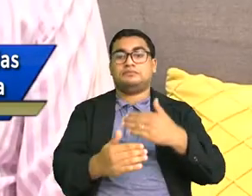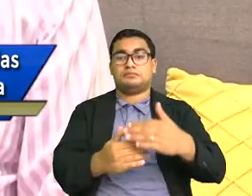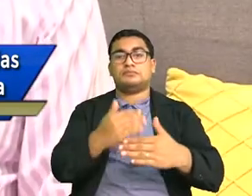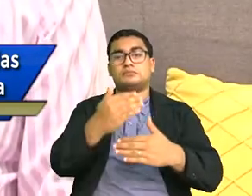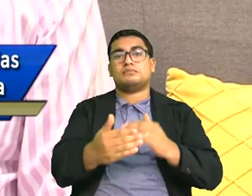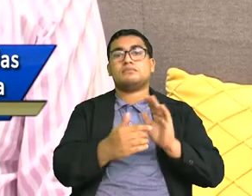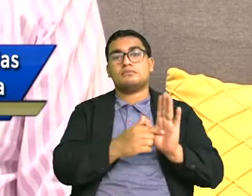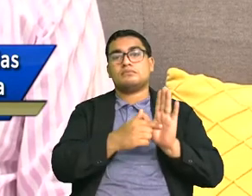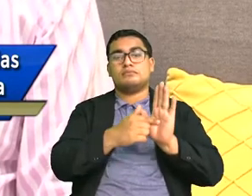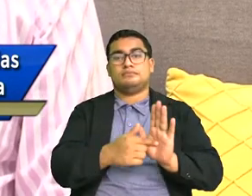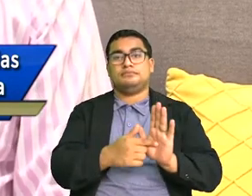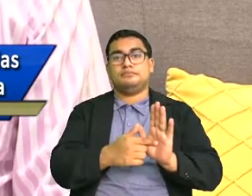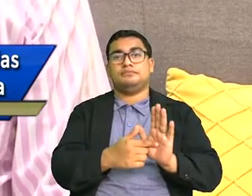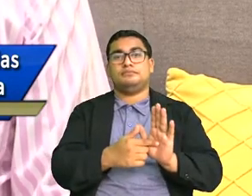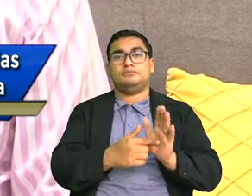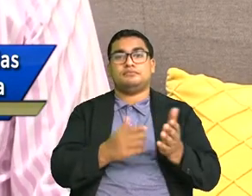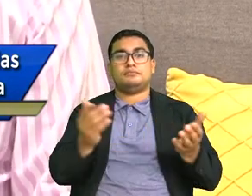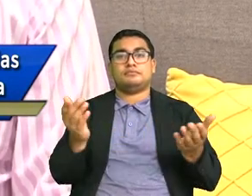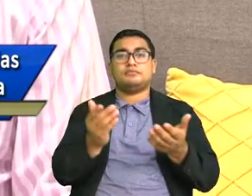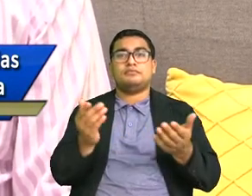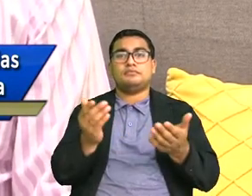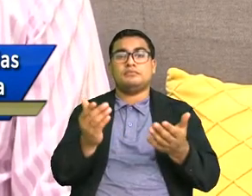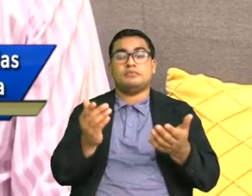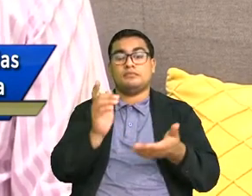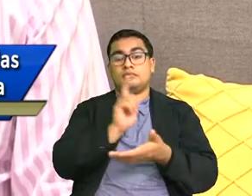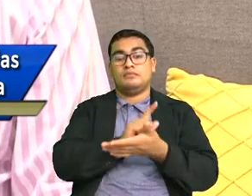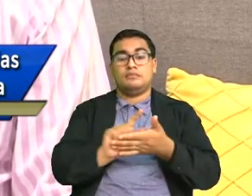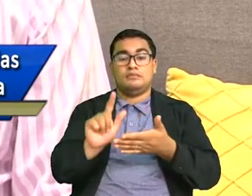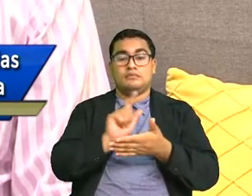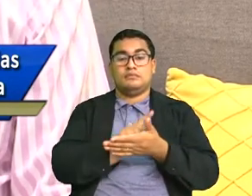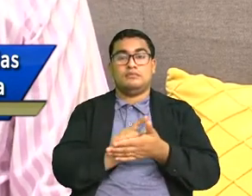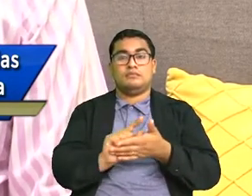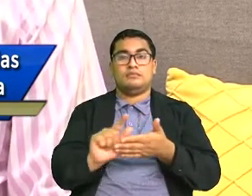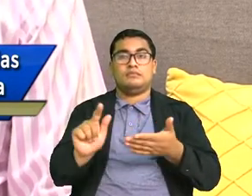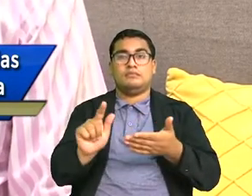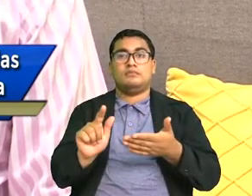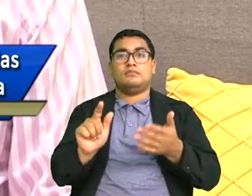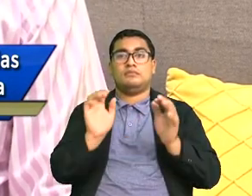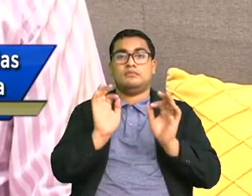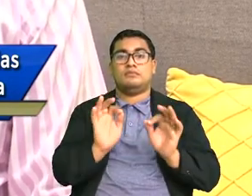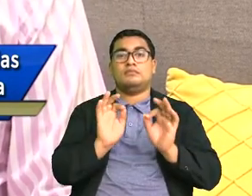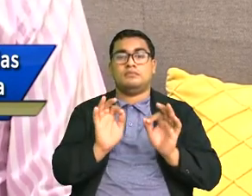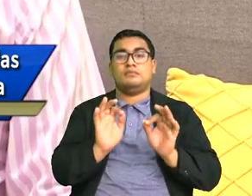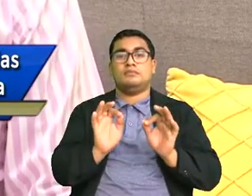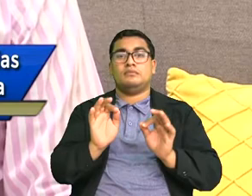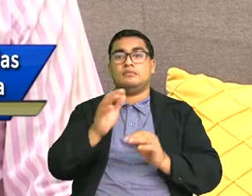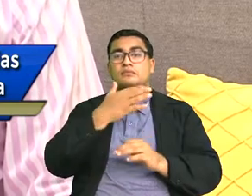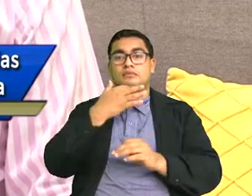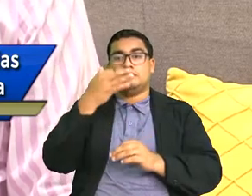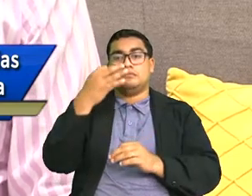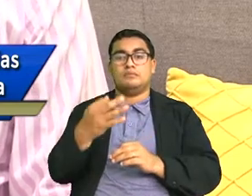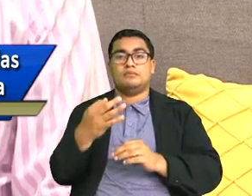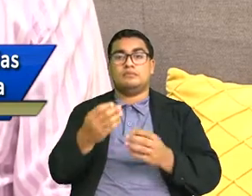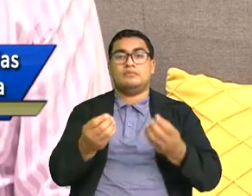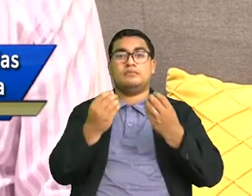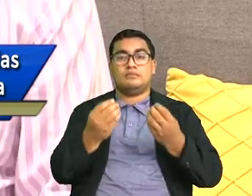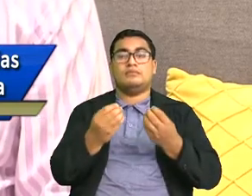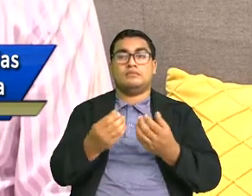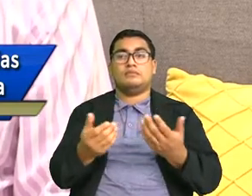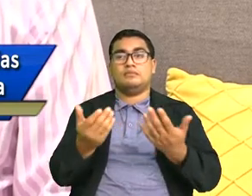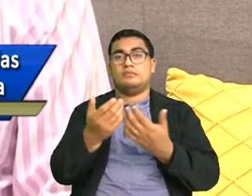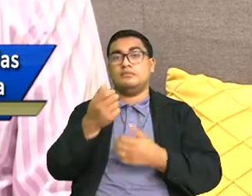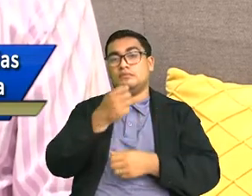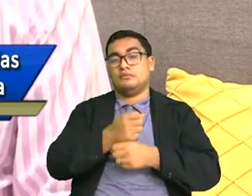ejemplo demostrar que el ordeño limpio por ejemplo este eficiente y te asegura mayor incremento de productividad